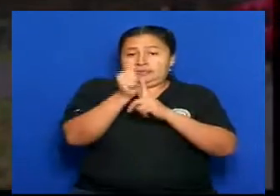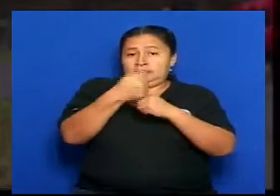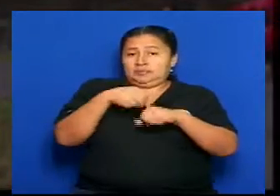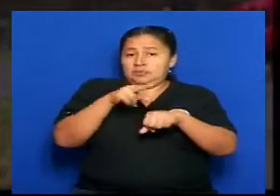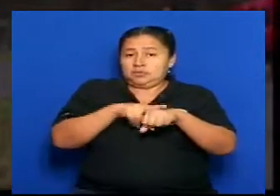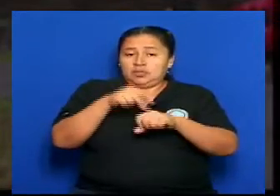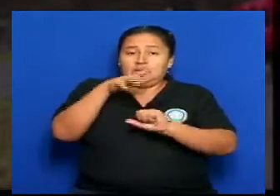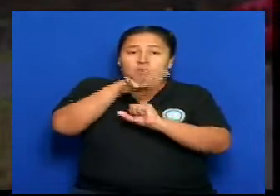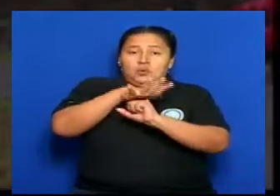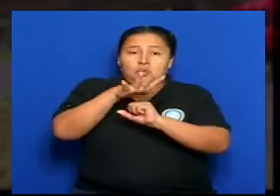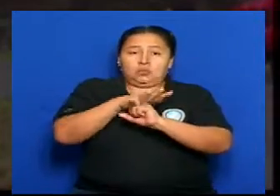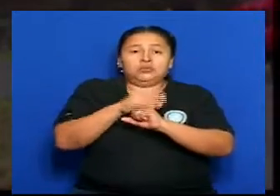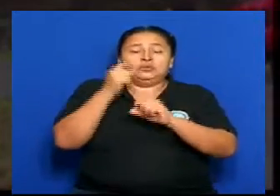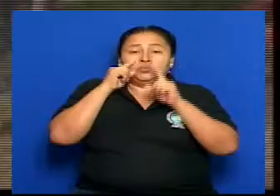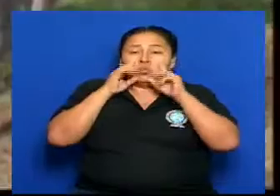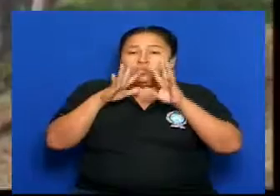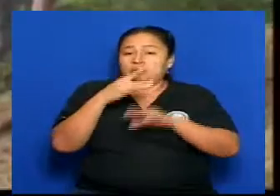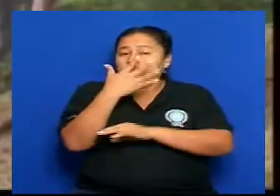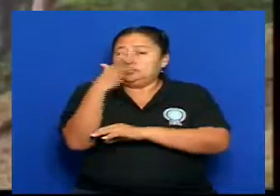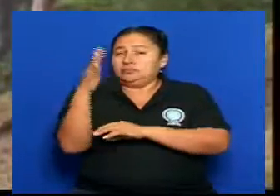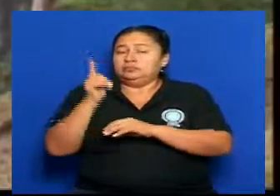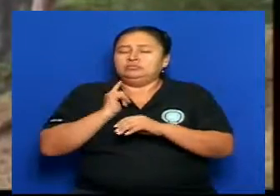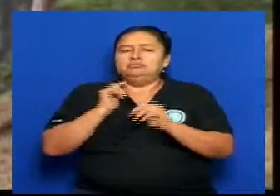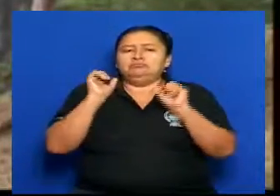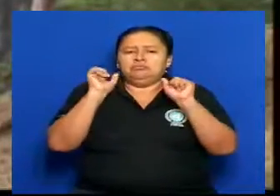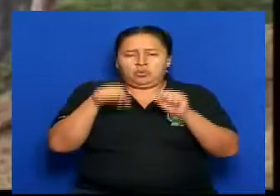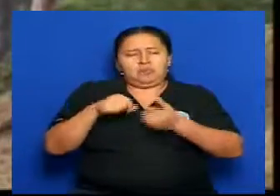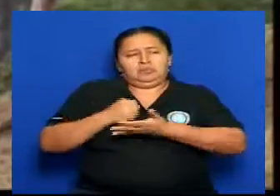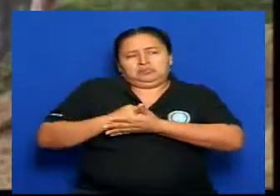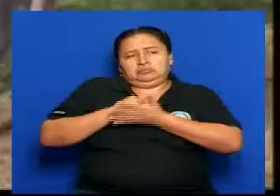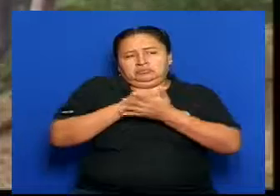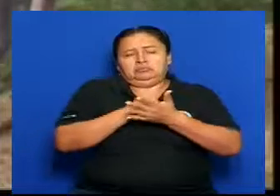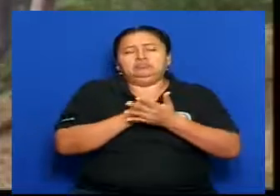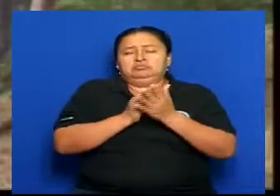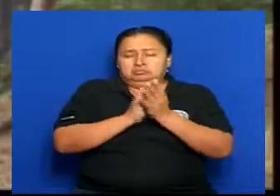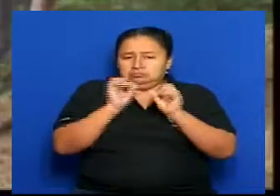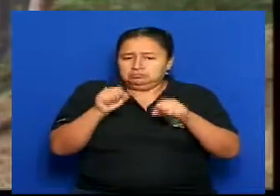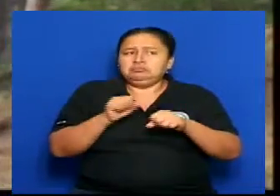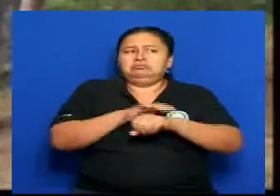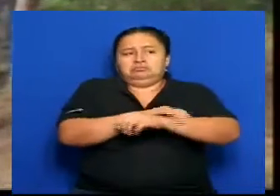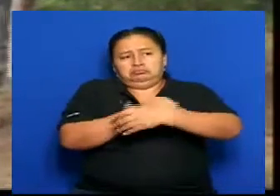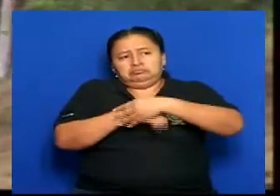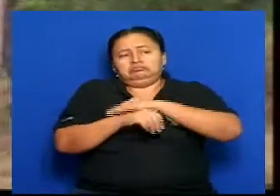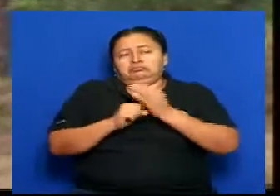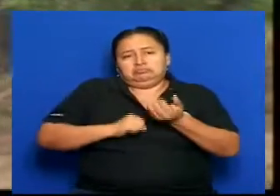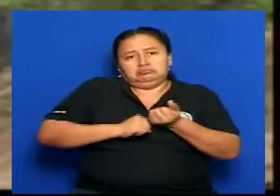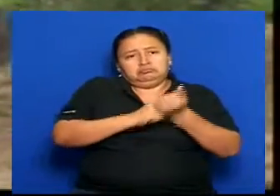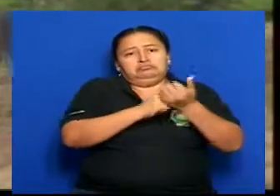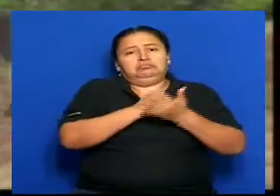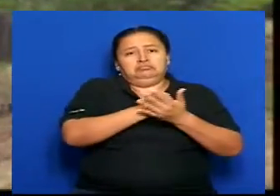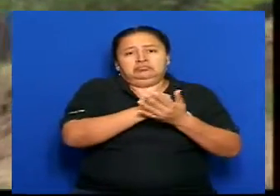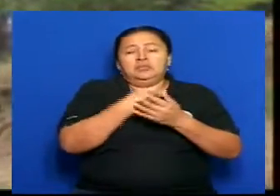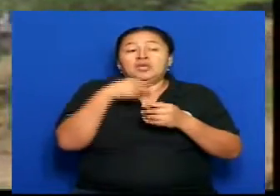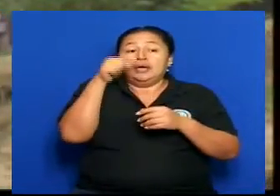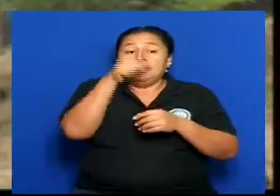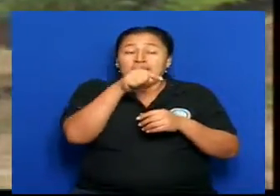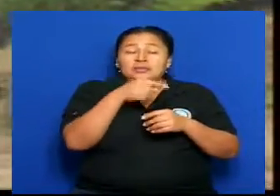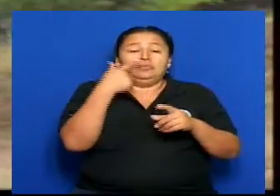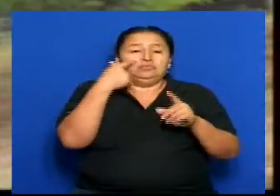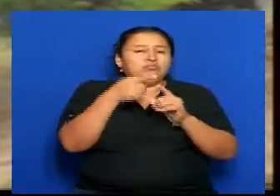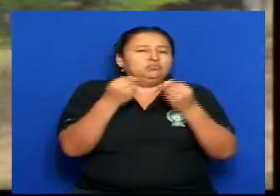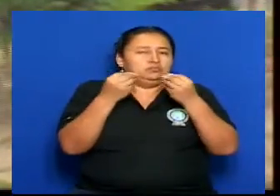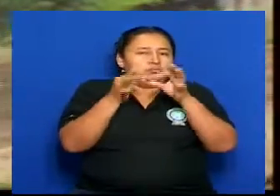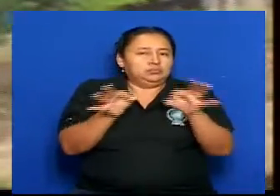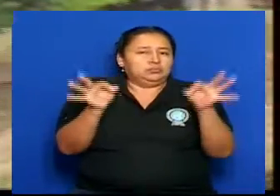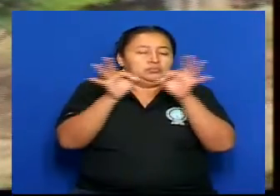la comisión del medio ambiente estamos listos para colaborar en lo que podamos nosotros coyotepe un punto de referencia nacional y es